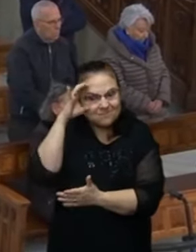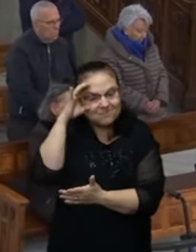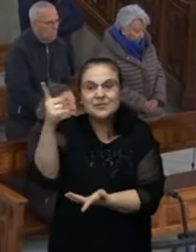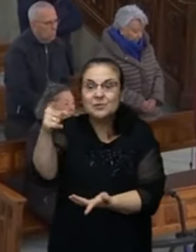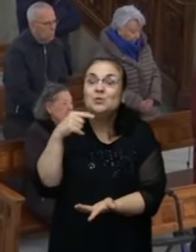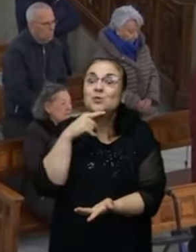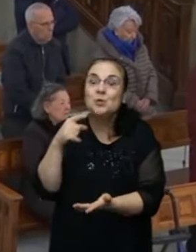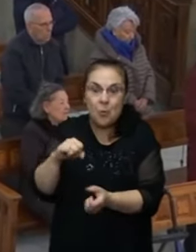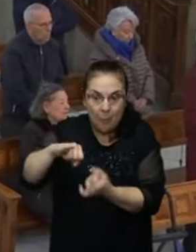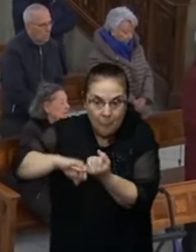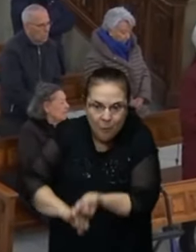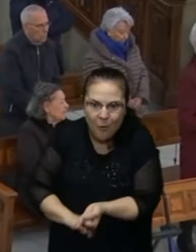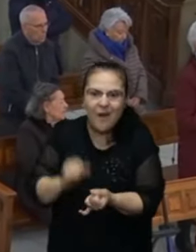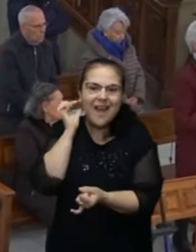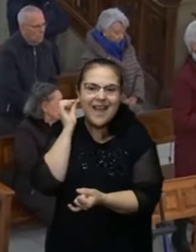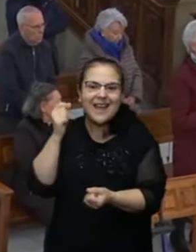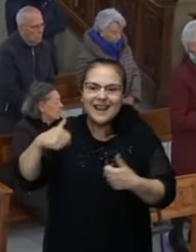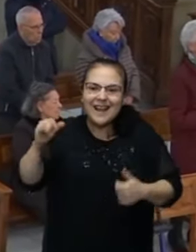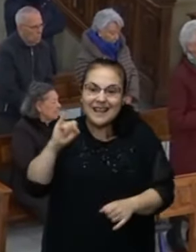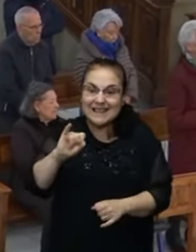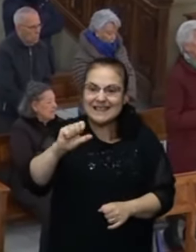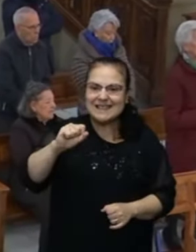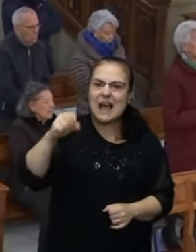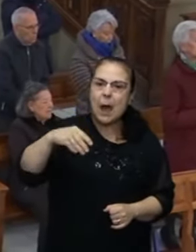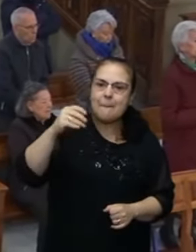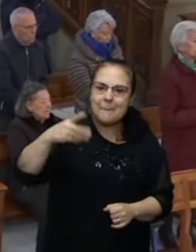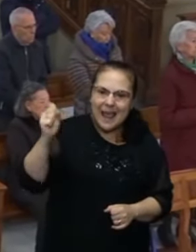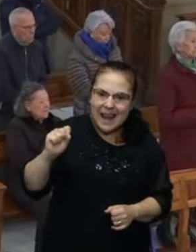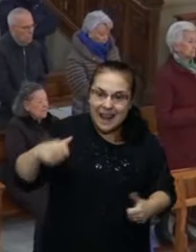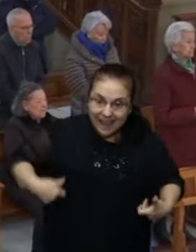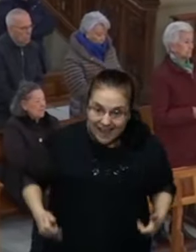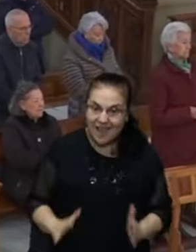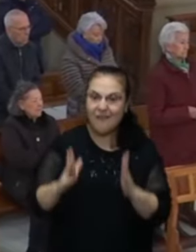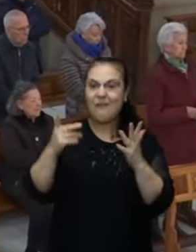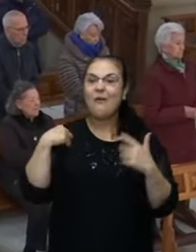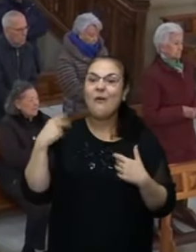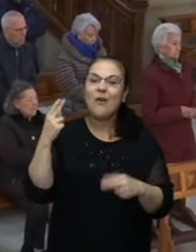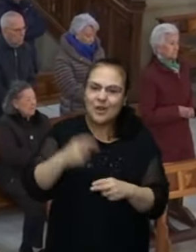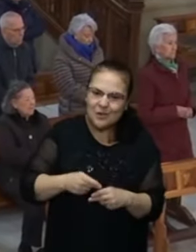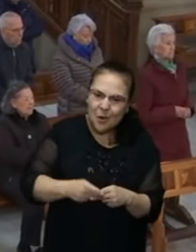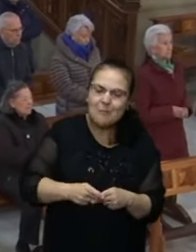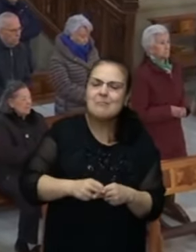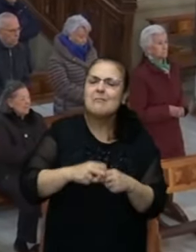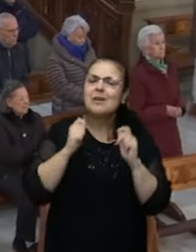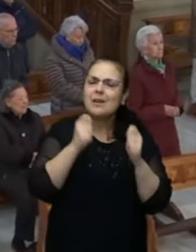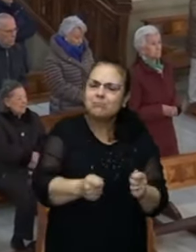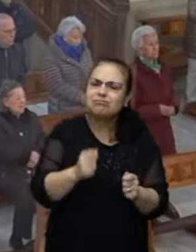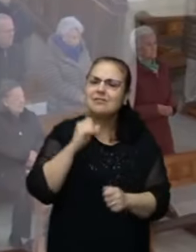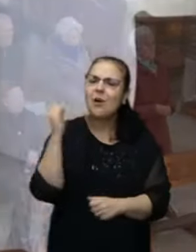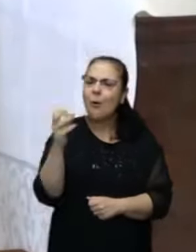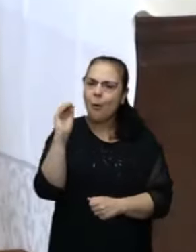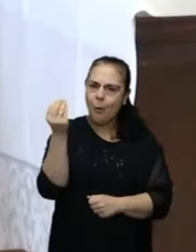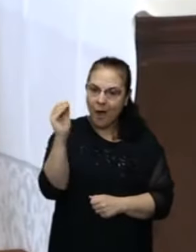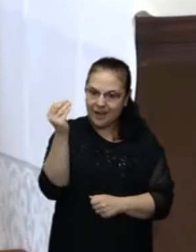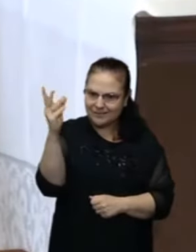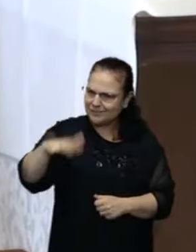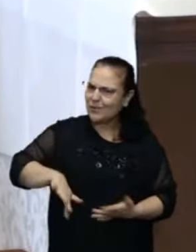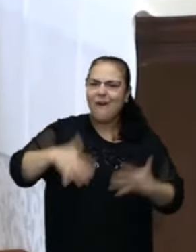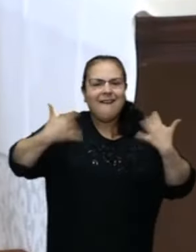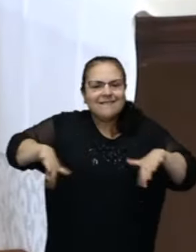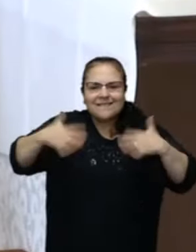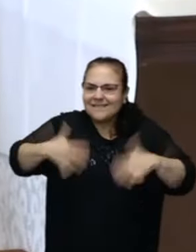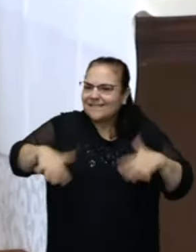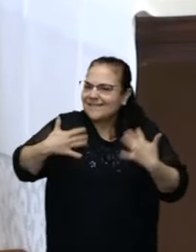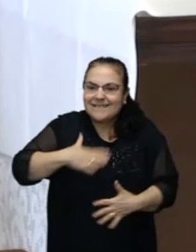mujer Isabel te dará un hijo y le pondrás por nombre Juan. Te llenarás de alegría y gozo,